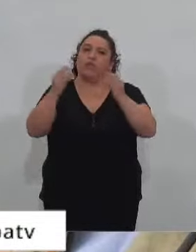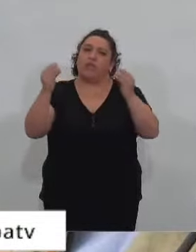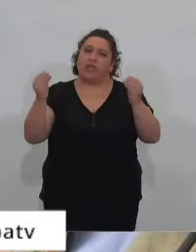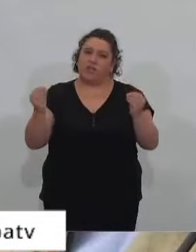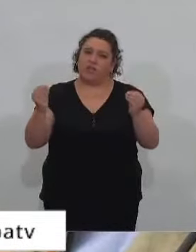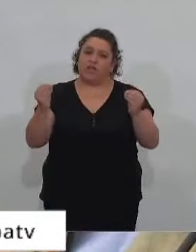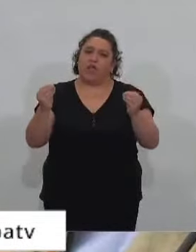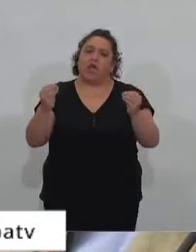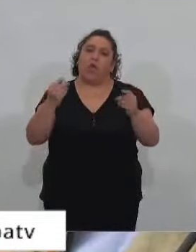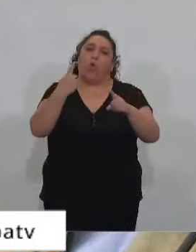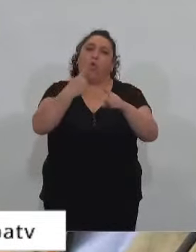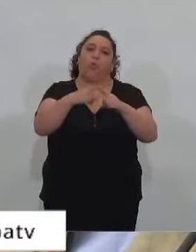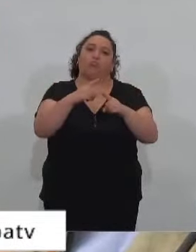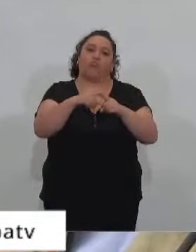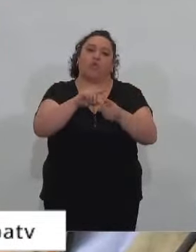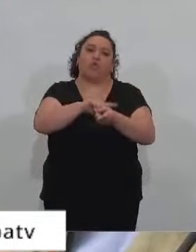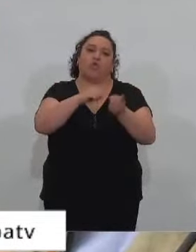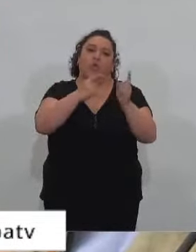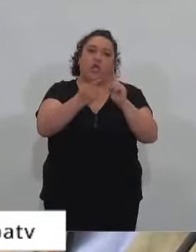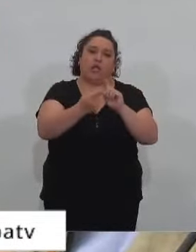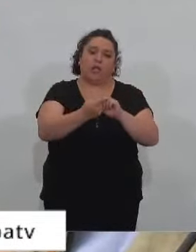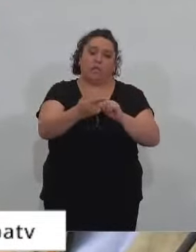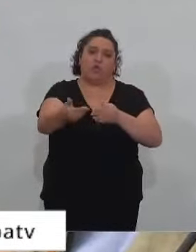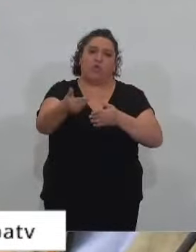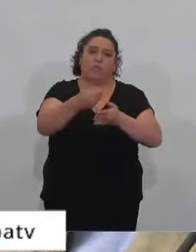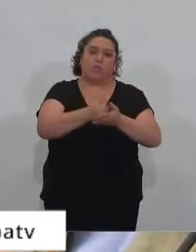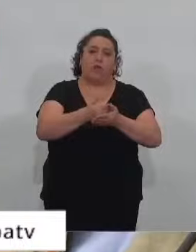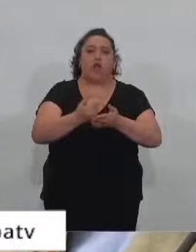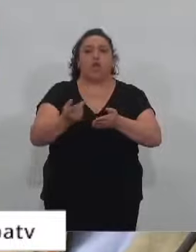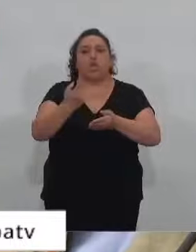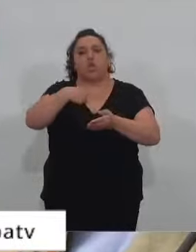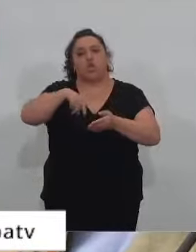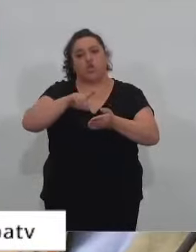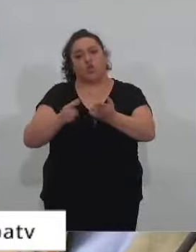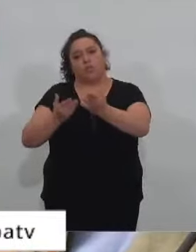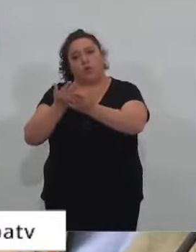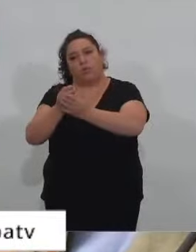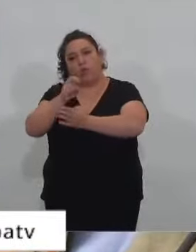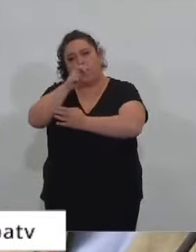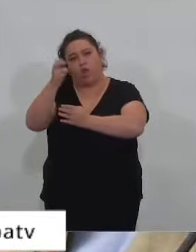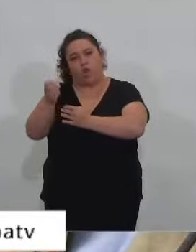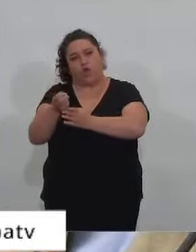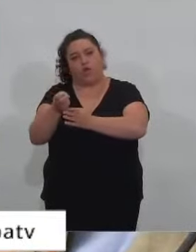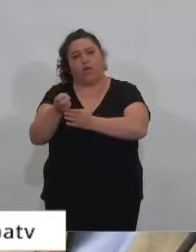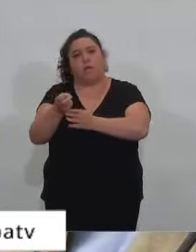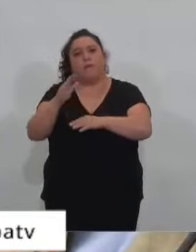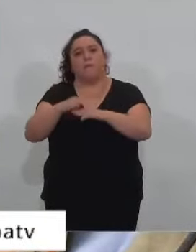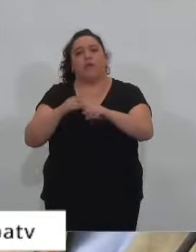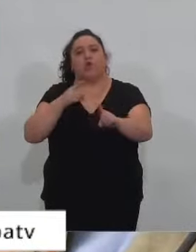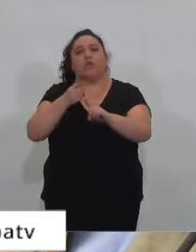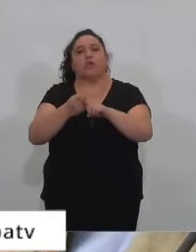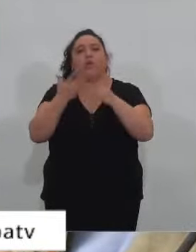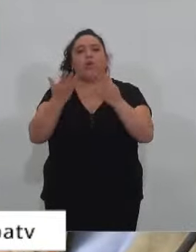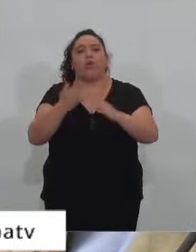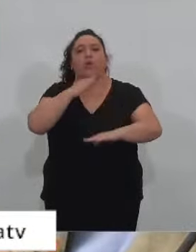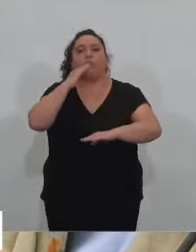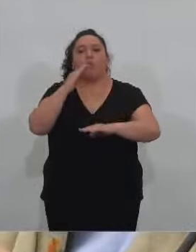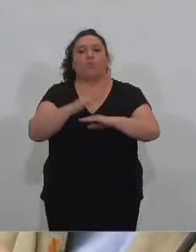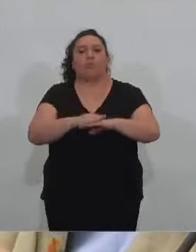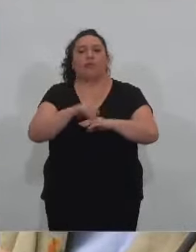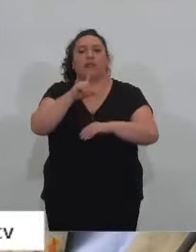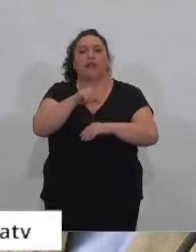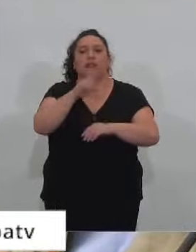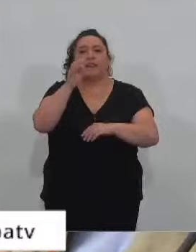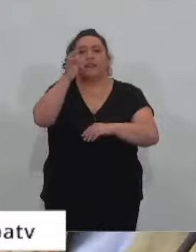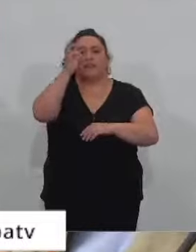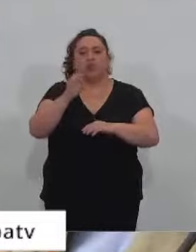que proponíamos nosotros para el cumplimiento al 100% de dicha norma. Tiene